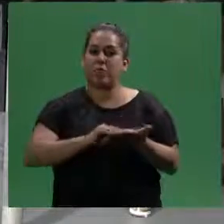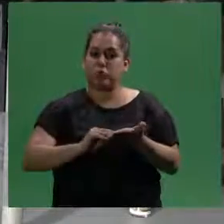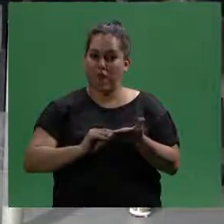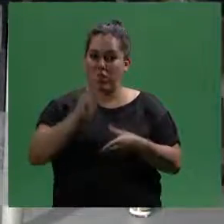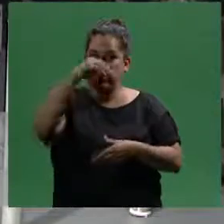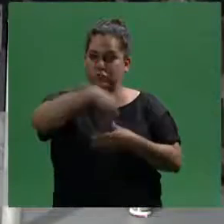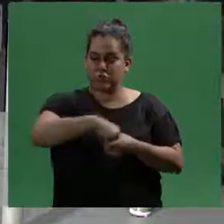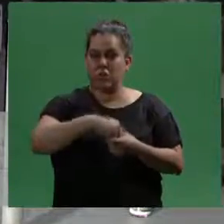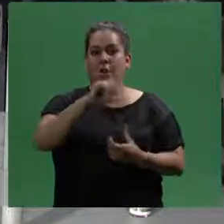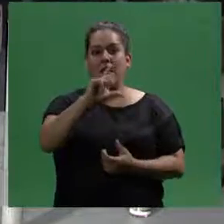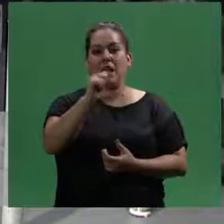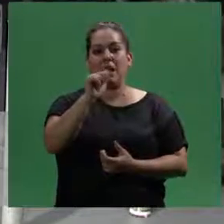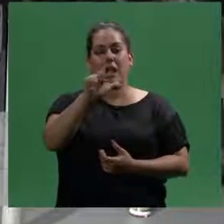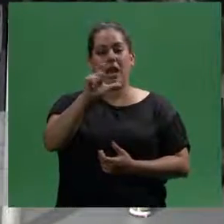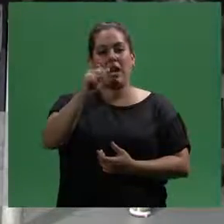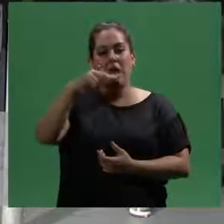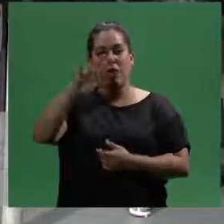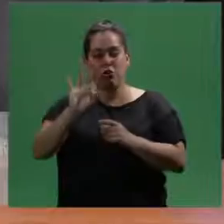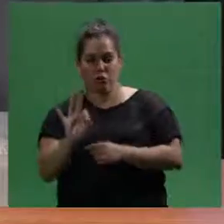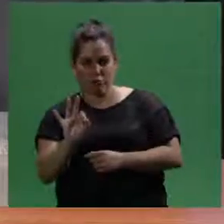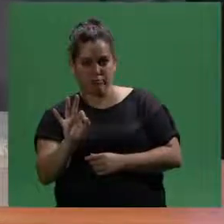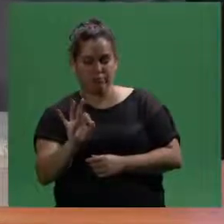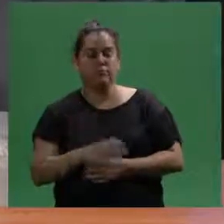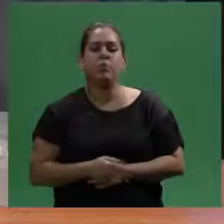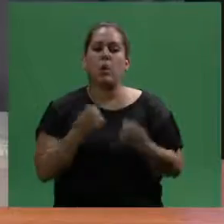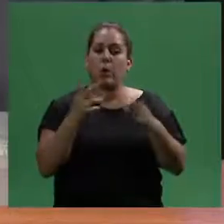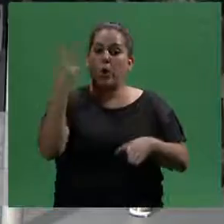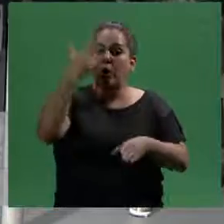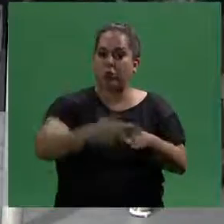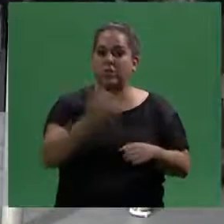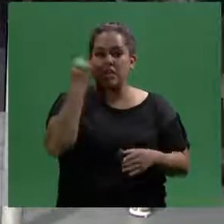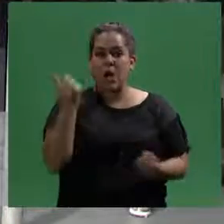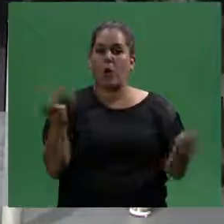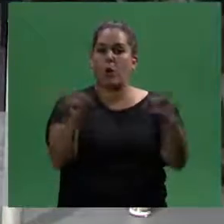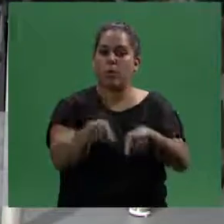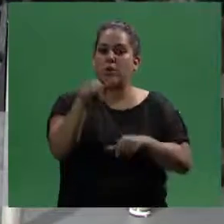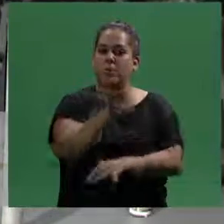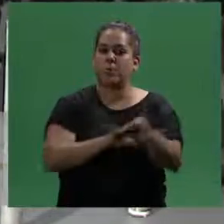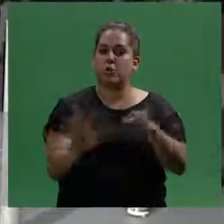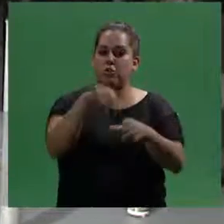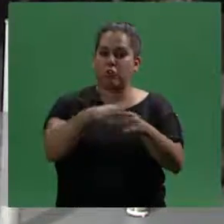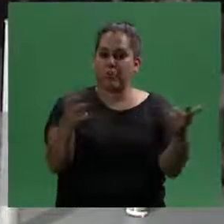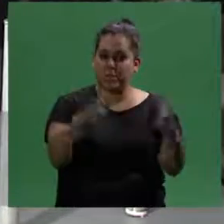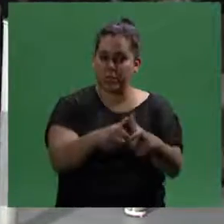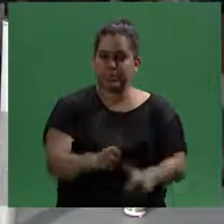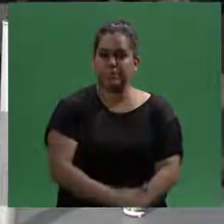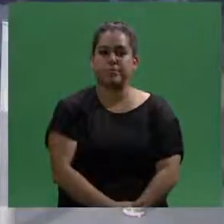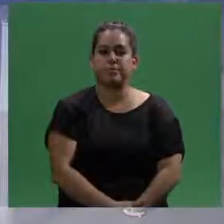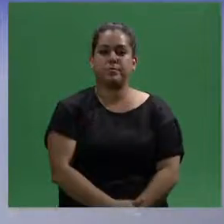Diputados con el diputado Eric Calcaño. Eric Calcaño. Bueno, vamos a un corte y ya volvemos. Esto es Proyecto en Comisión.